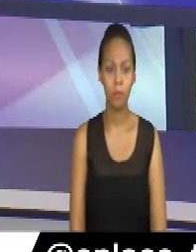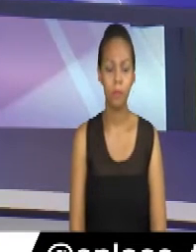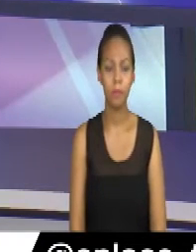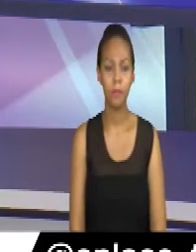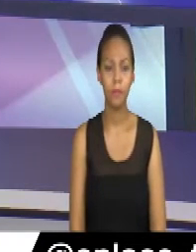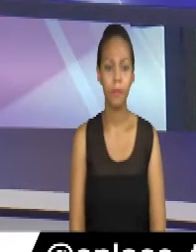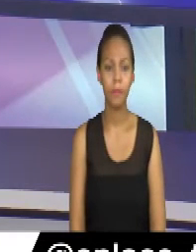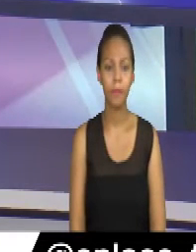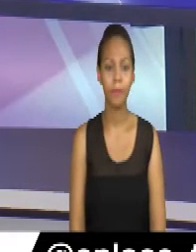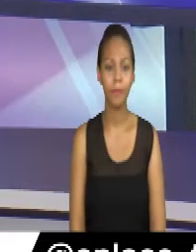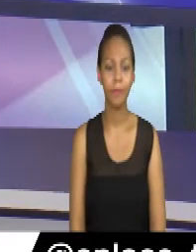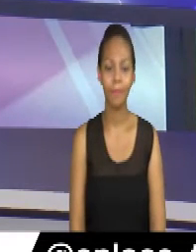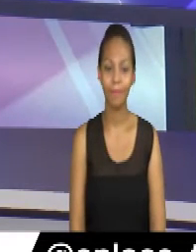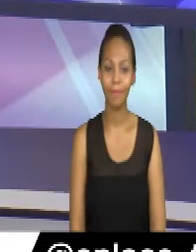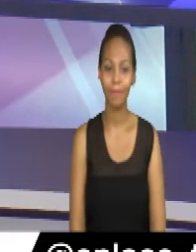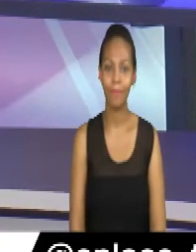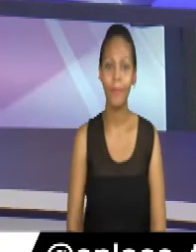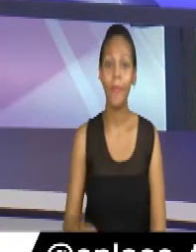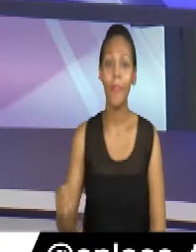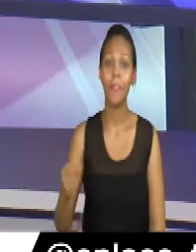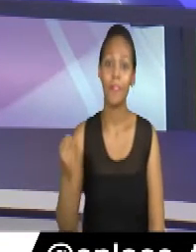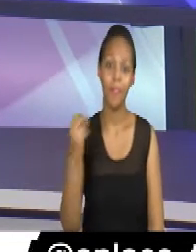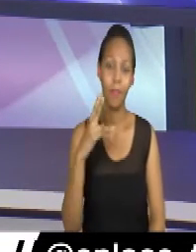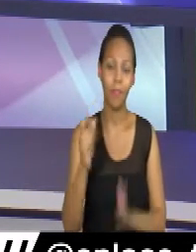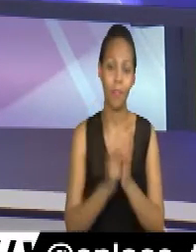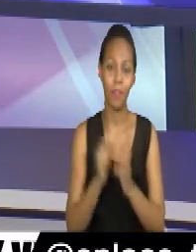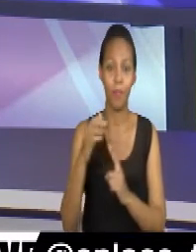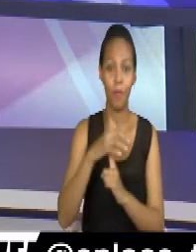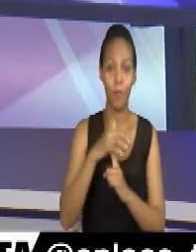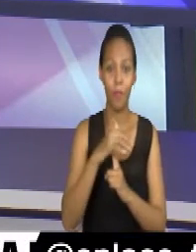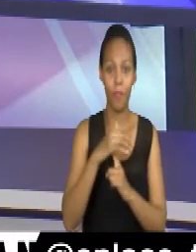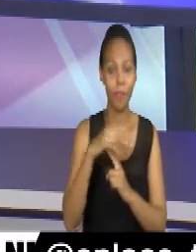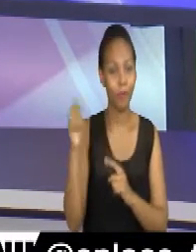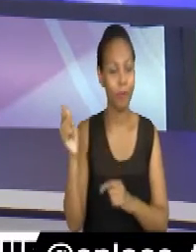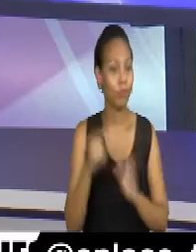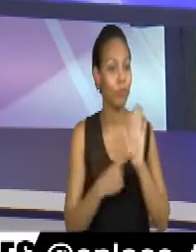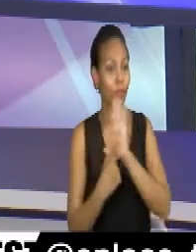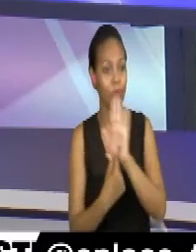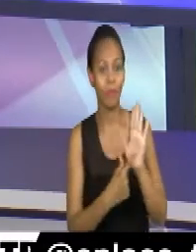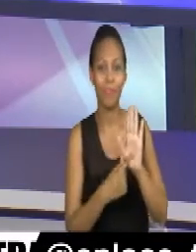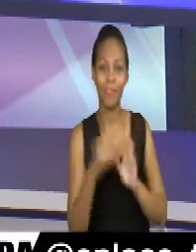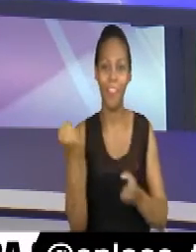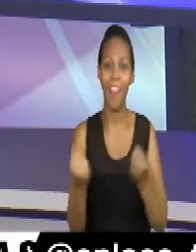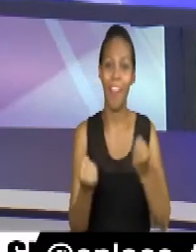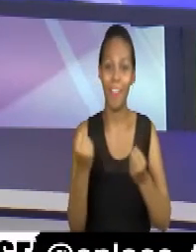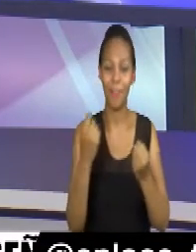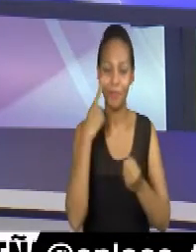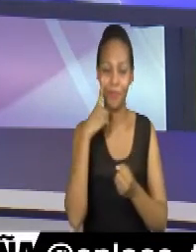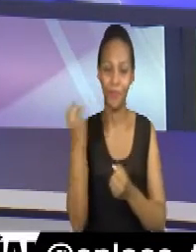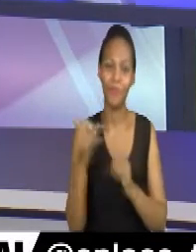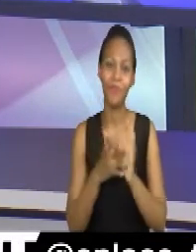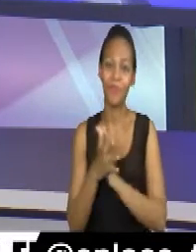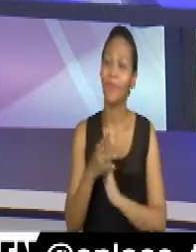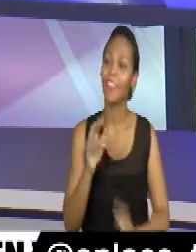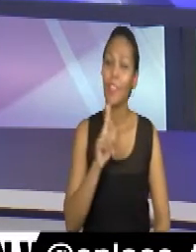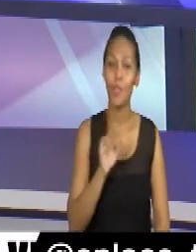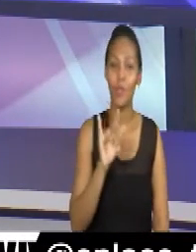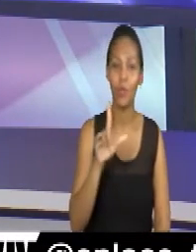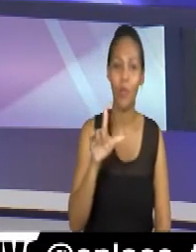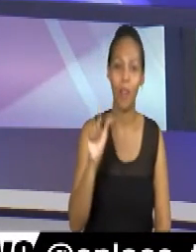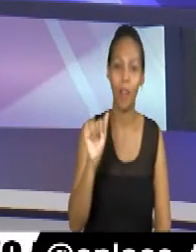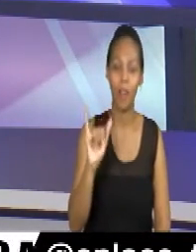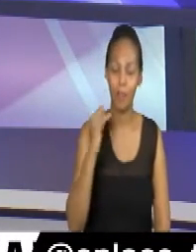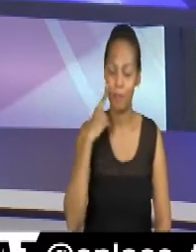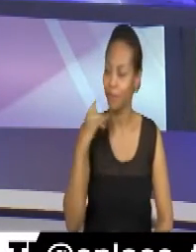Empezó la segunda feria ExpoCar 2017 en el Centro Comercial San Silvestre. Nuestra periodista Zulay Ucros estuvo en el lugar y